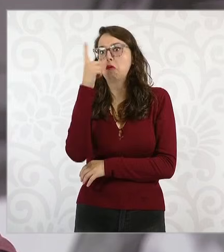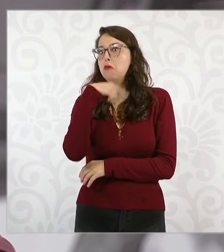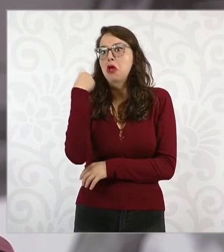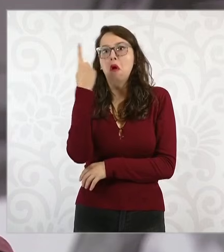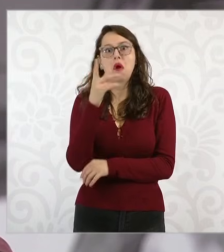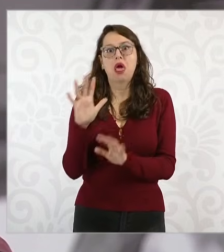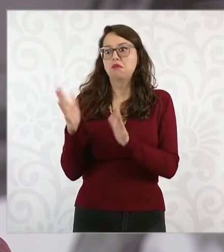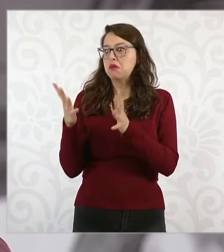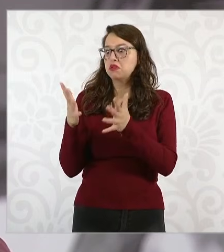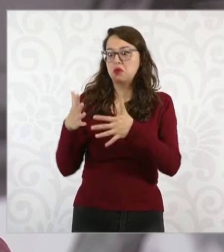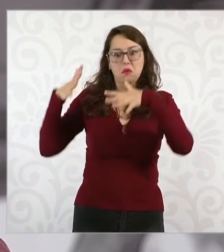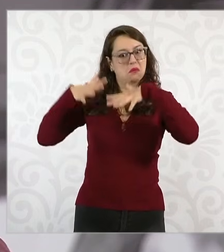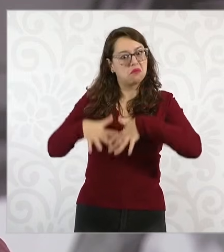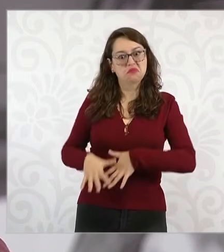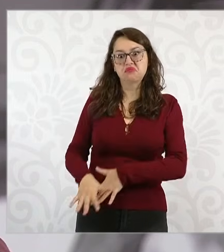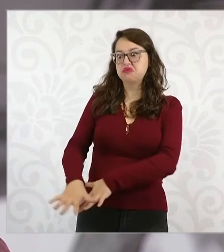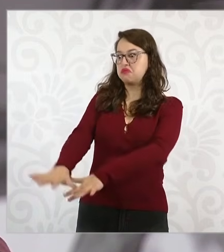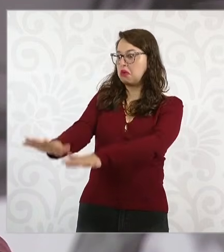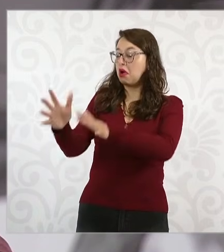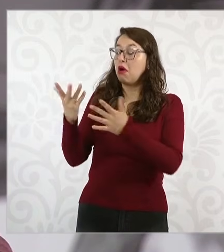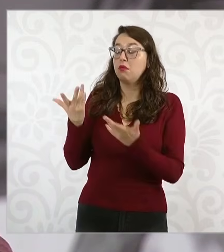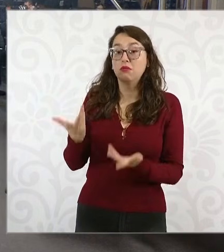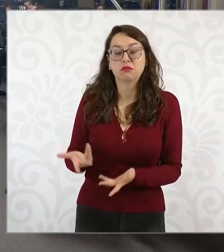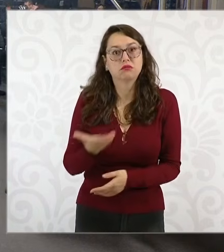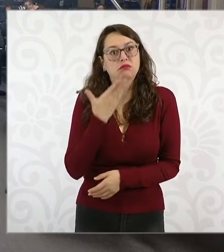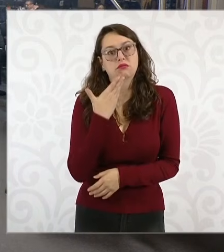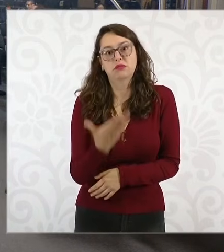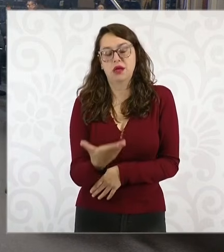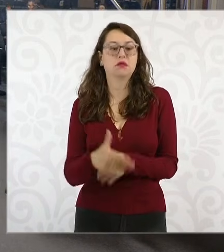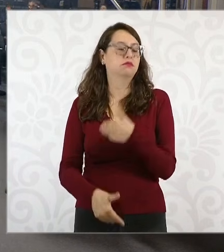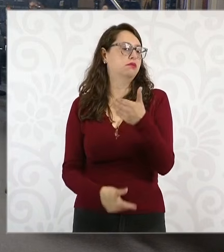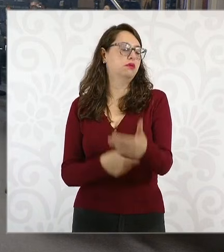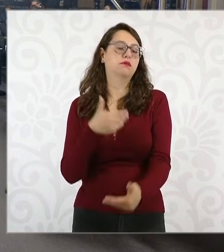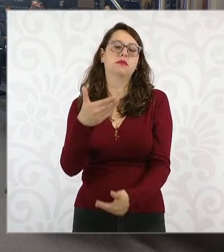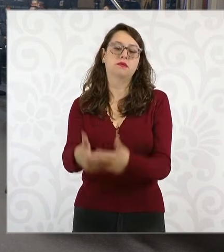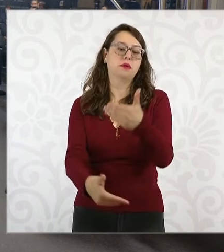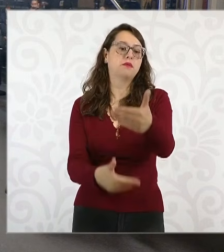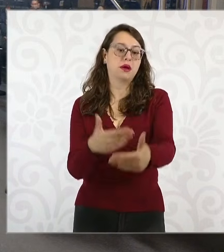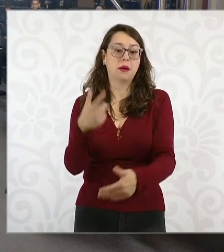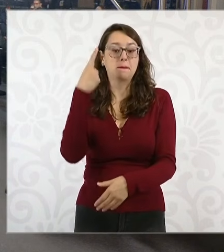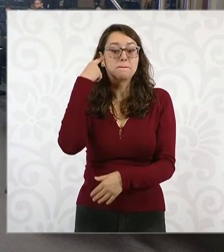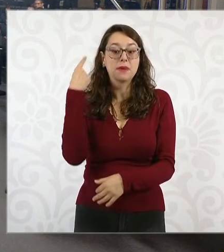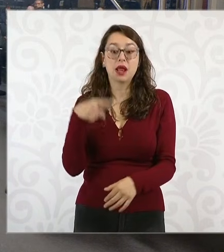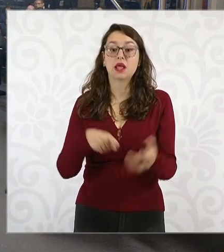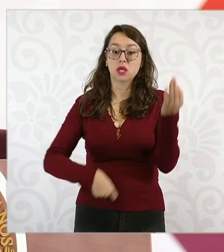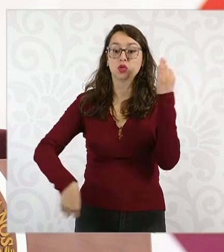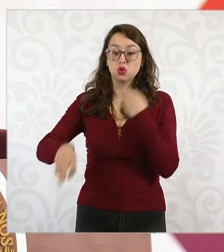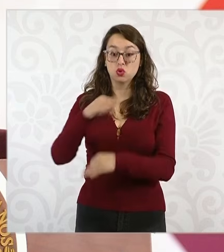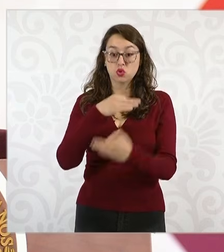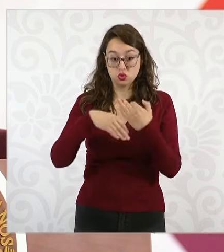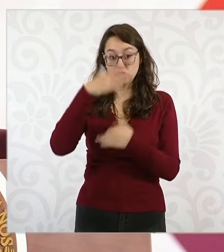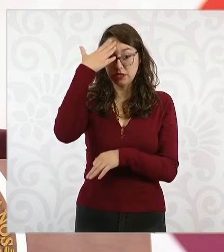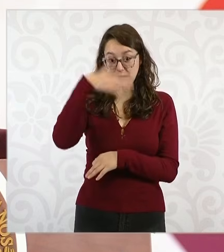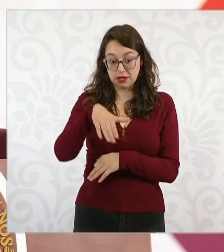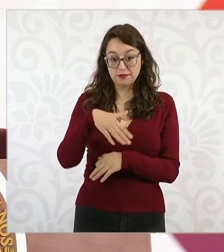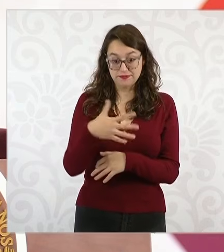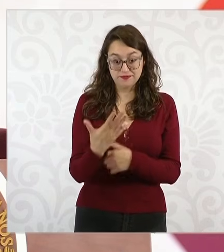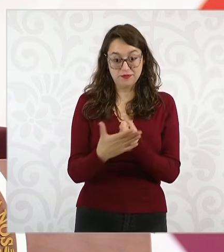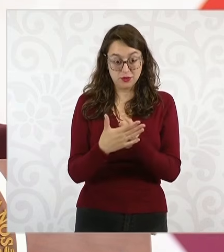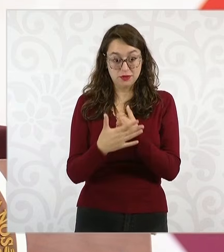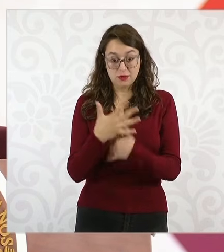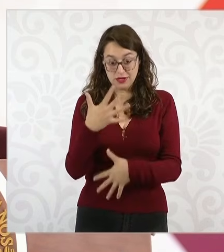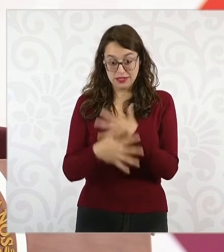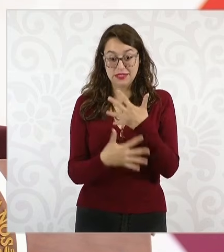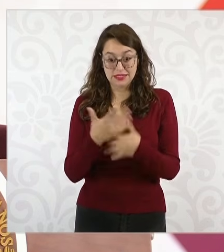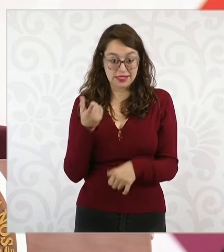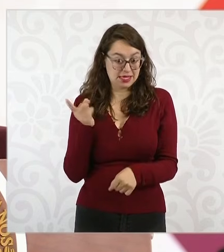1 hora y media más o menos se desalojó. Entonces van avanzando para que todas y todos sepan que en 15 días van a estar